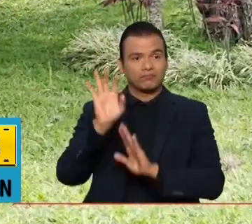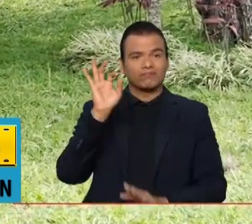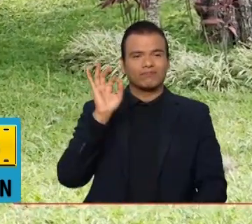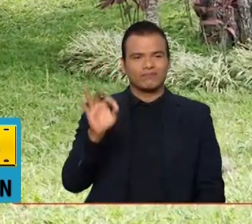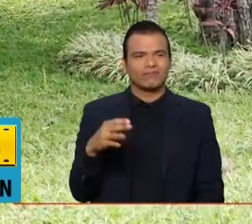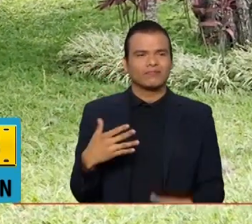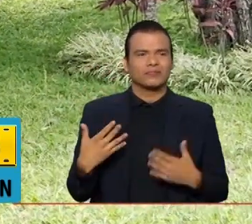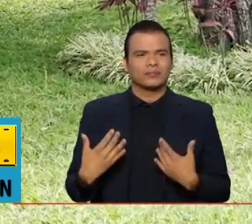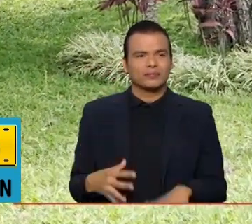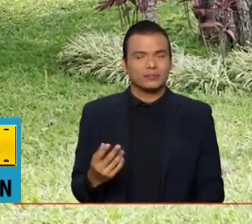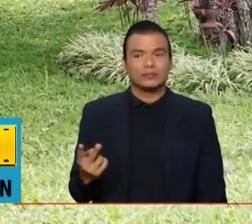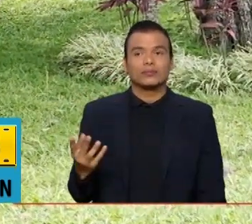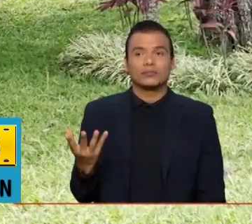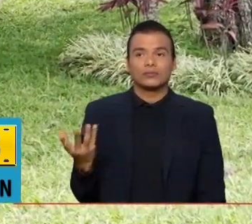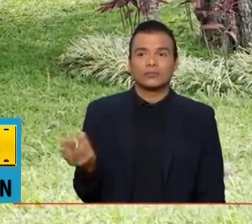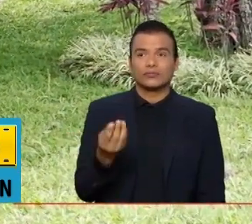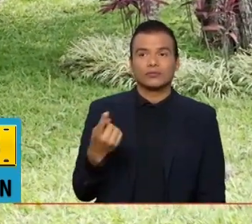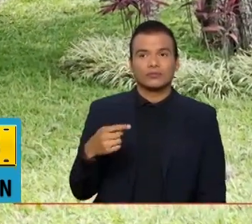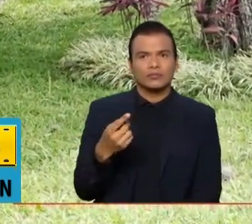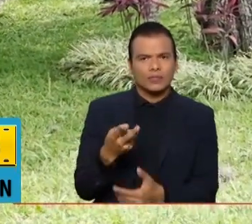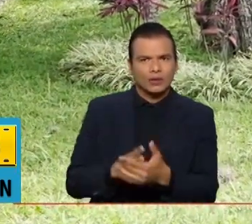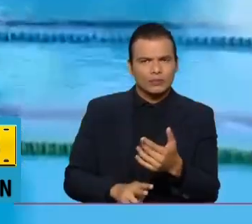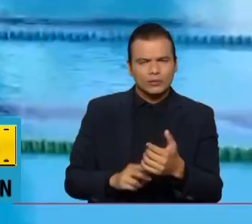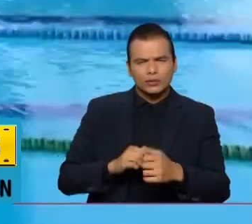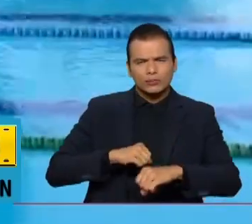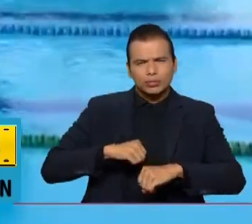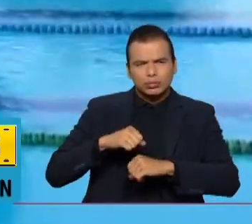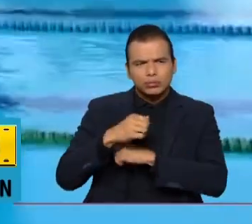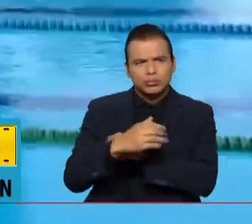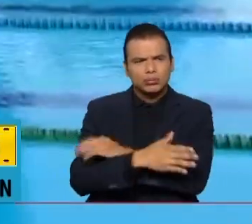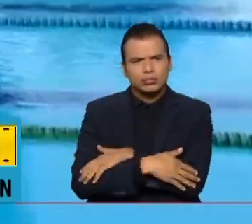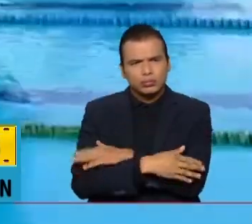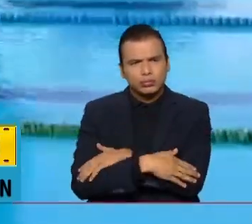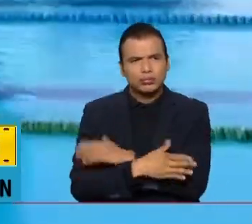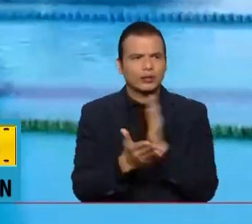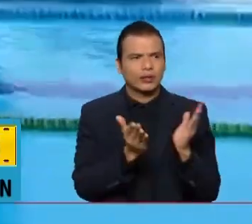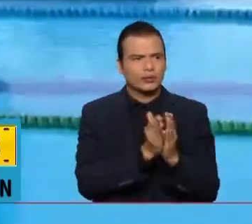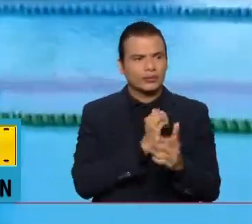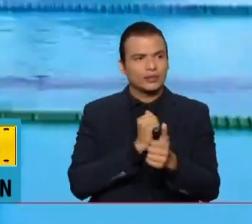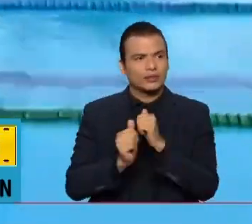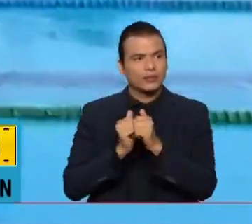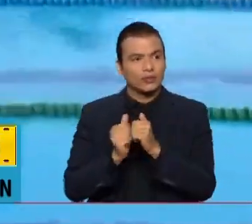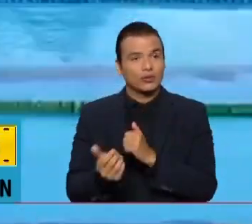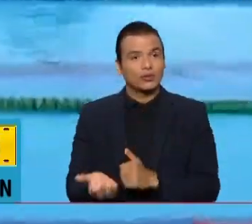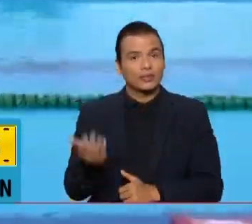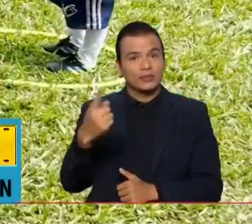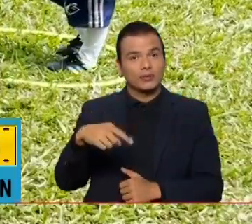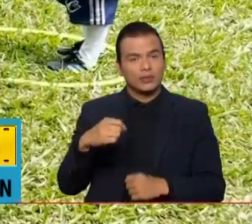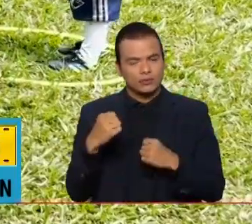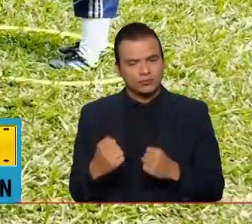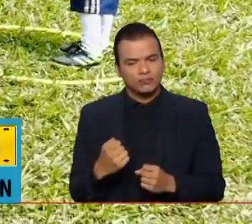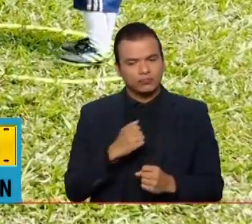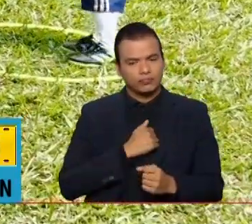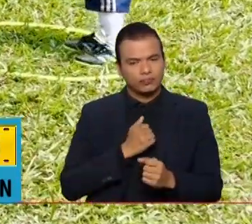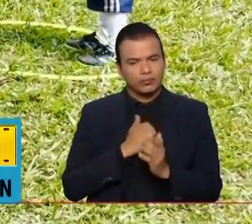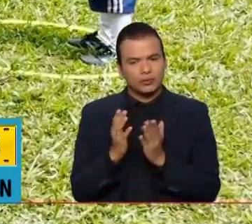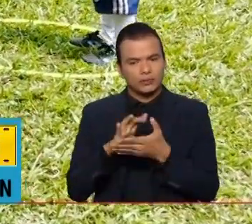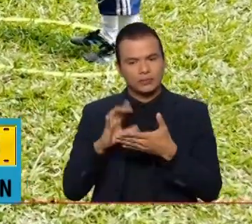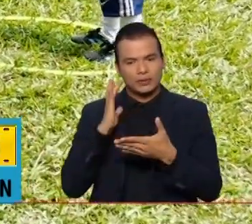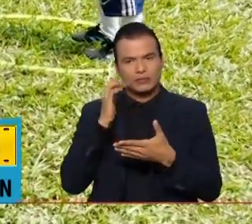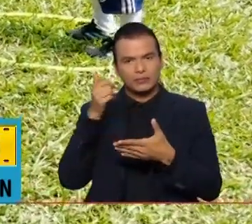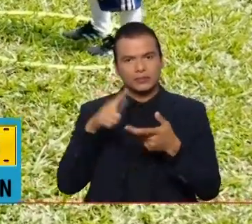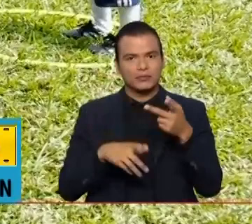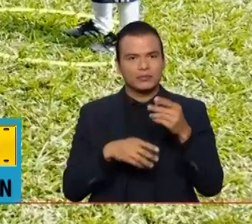Esta doble dedicación no solo mejora los resultados en el aula, sino que también fortalece la resistencia y la capacidad para enfrentar desafíos en el ámbito